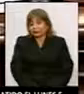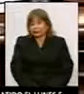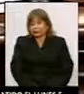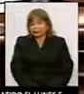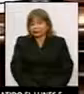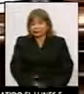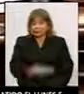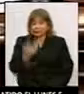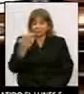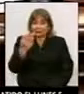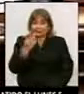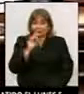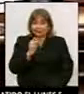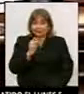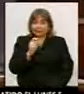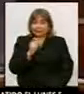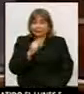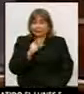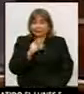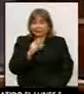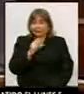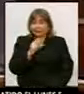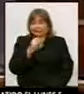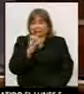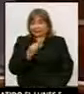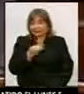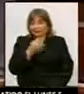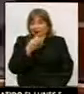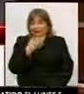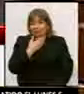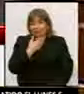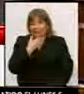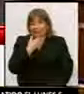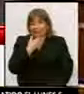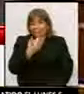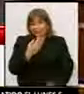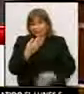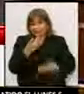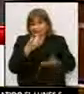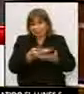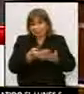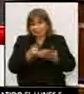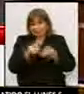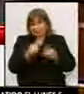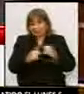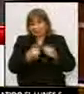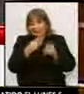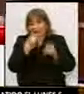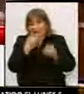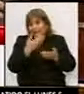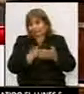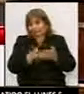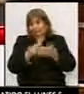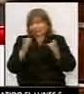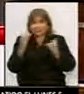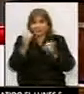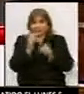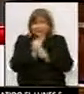Continúe, congresista Velázquez. Presidenta, ahora sí, si está bien puesta la fecha, está mal hecha la